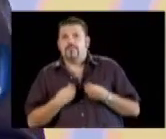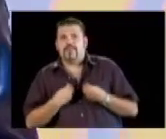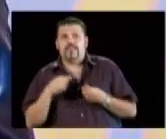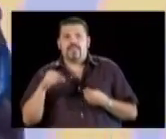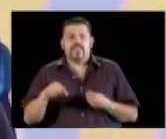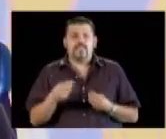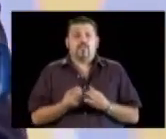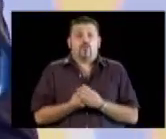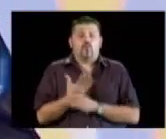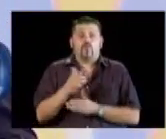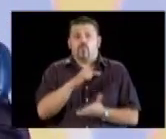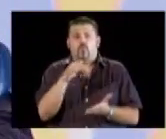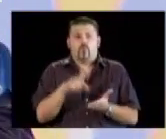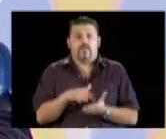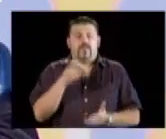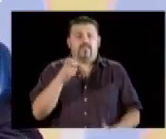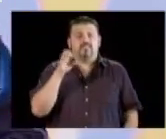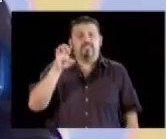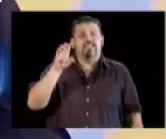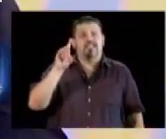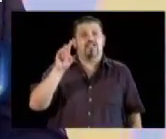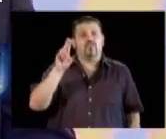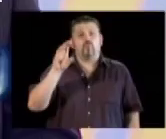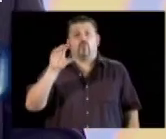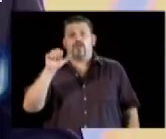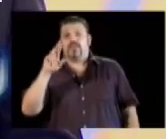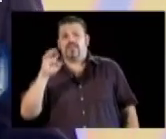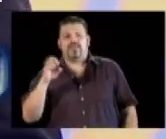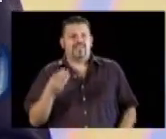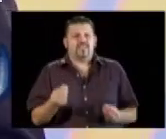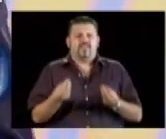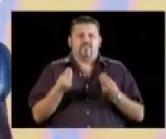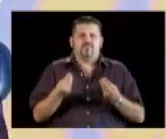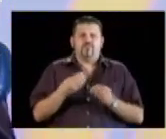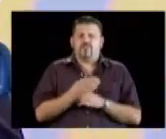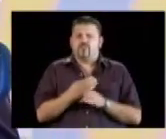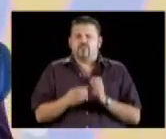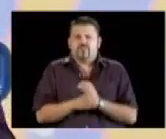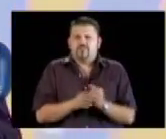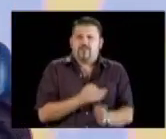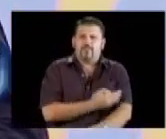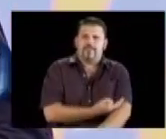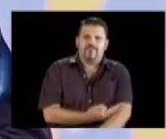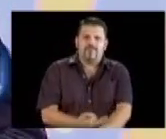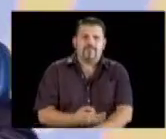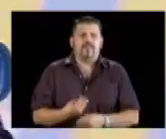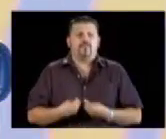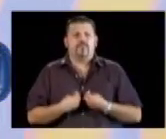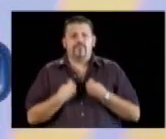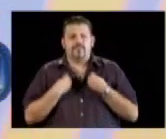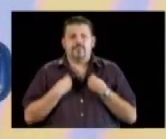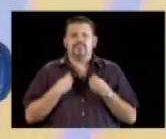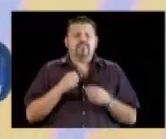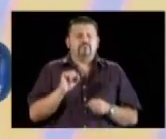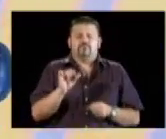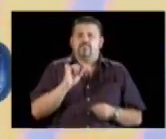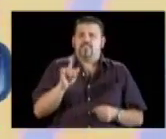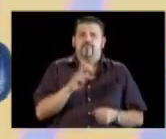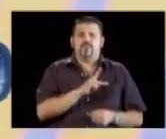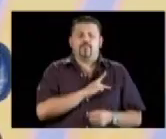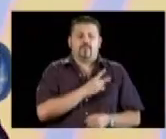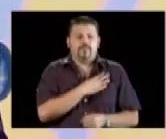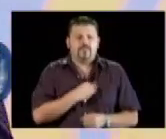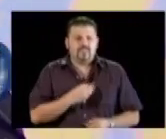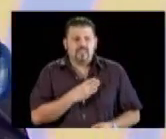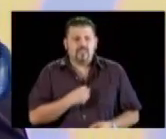este nuevo lugar, Educare, que tantas cosas buenas ha tenido para mi familia y para mi vida, especialmente para mis hijos, que en